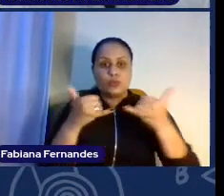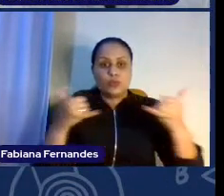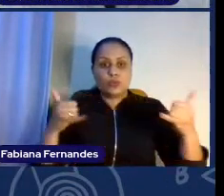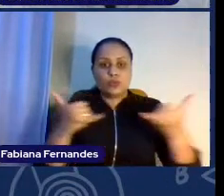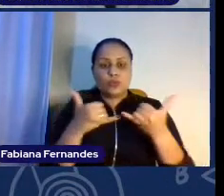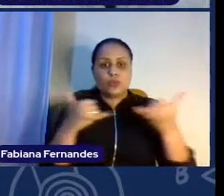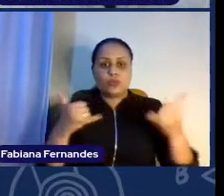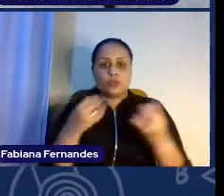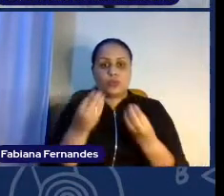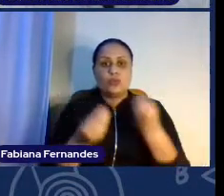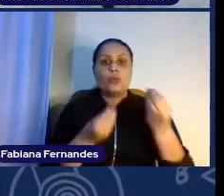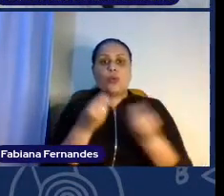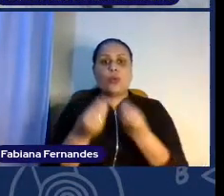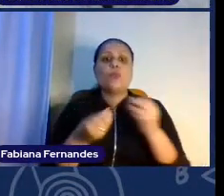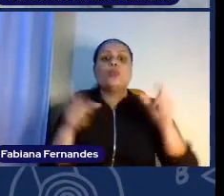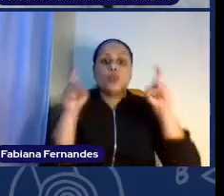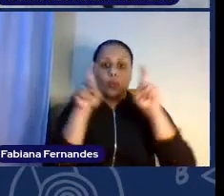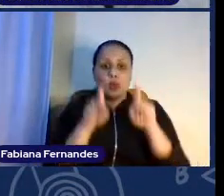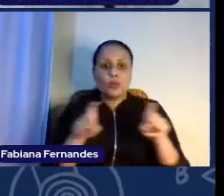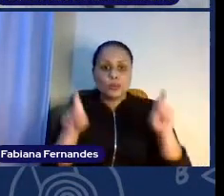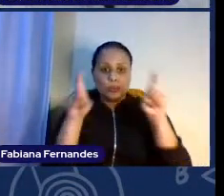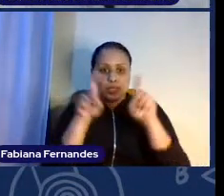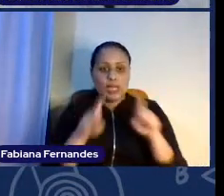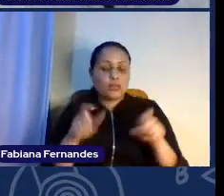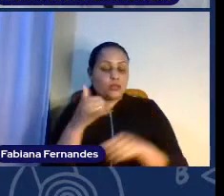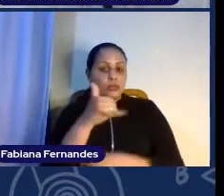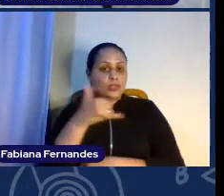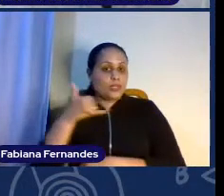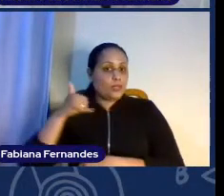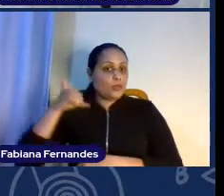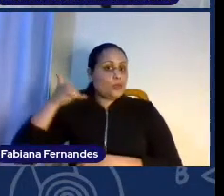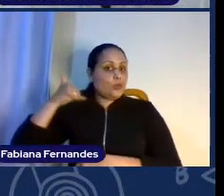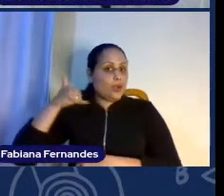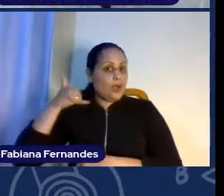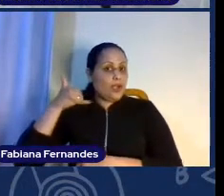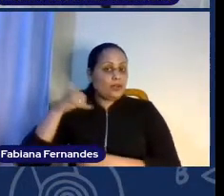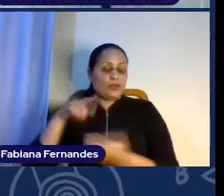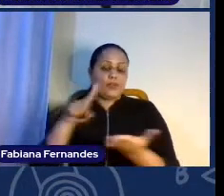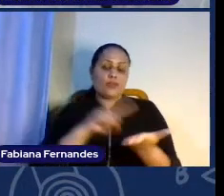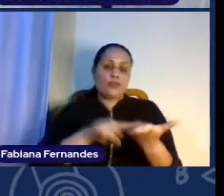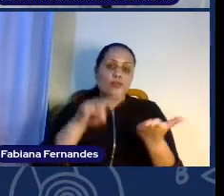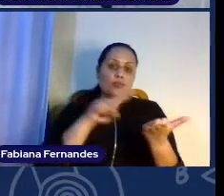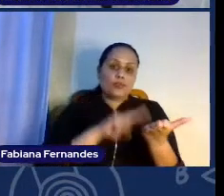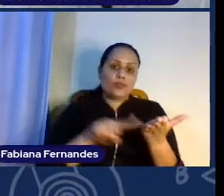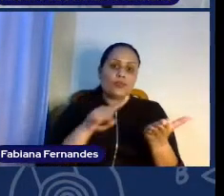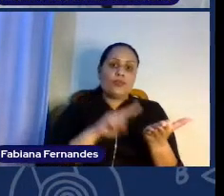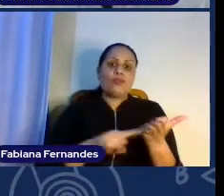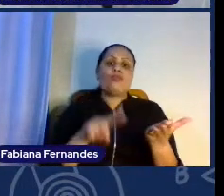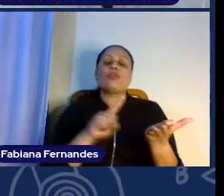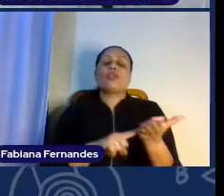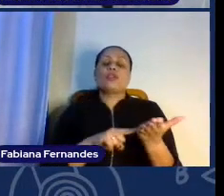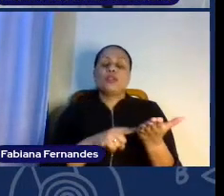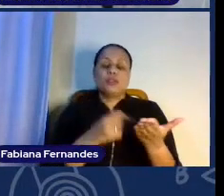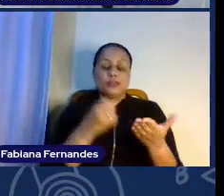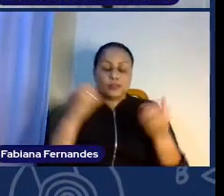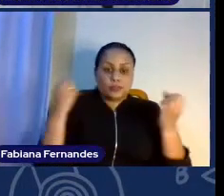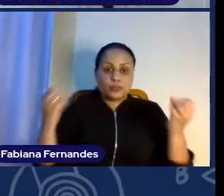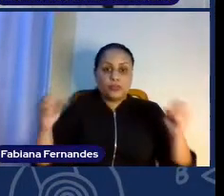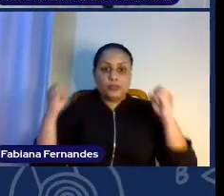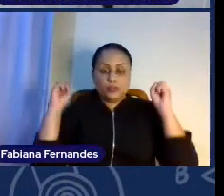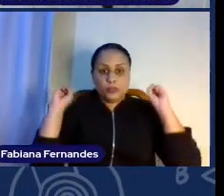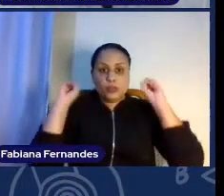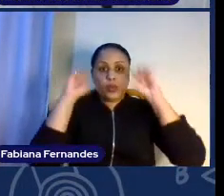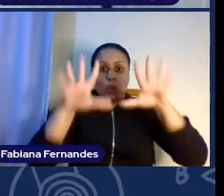la computadora, los celulares, las tabletas, que emiten una luz azul